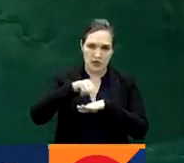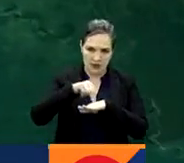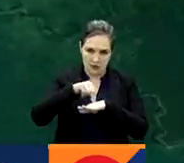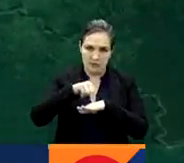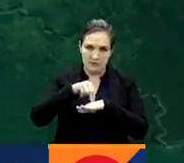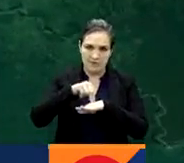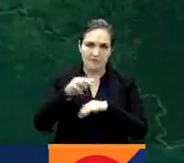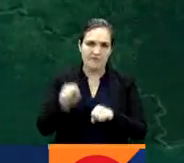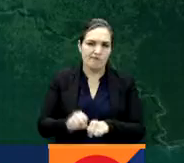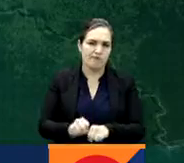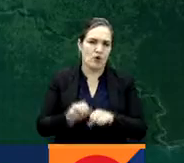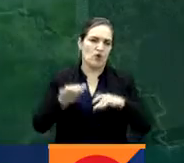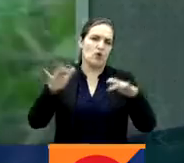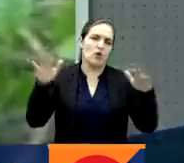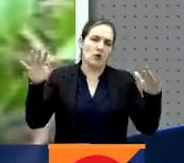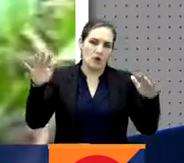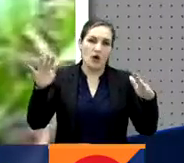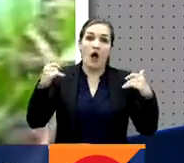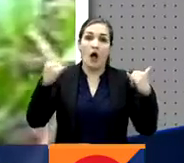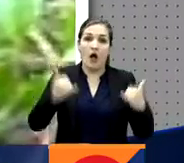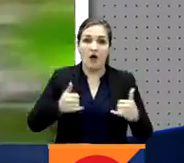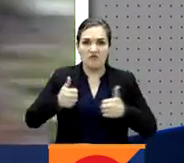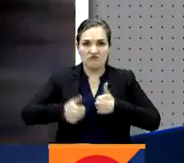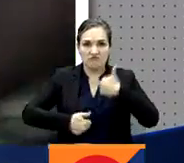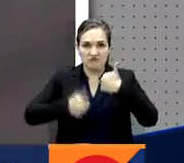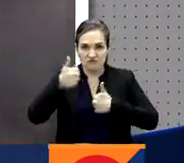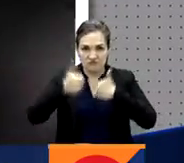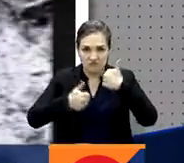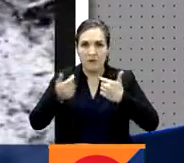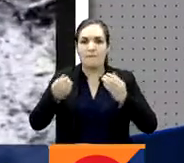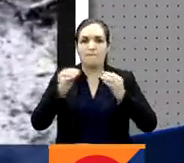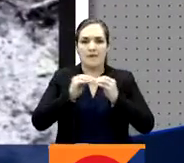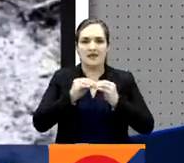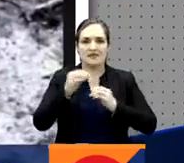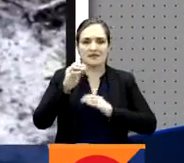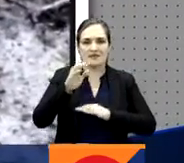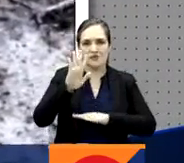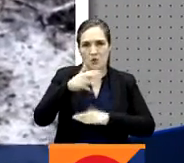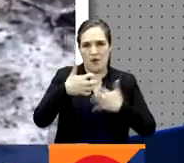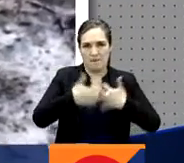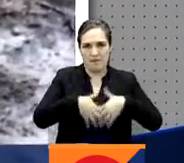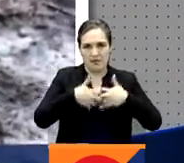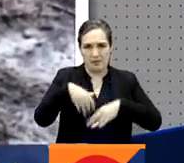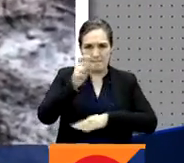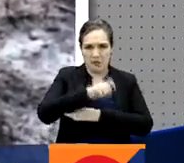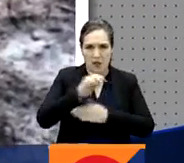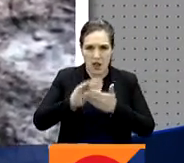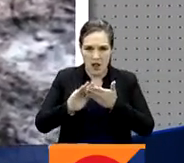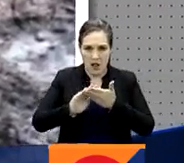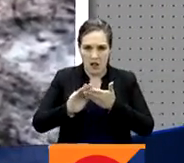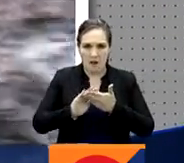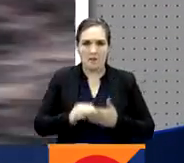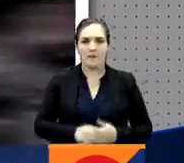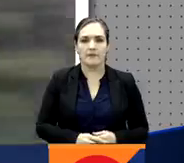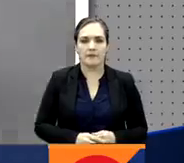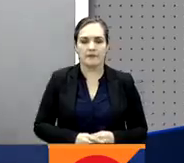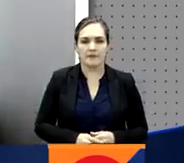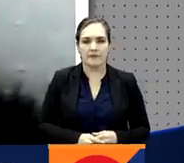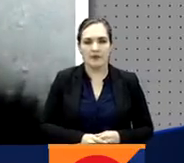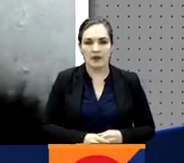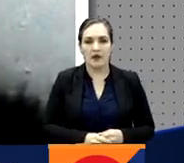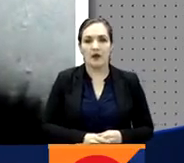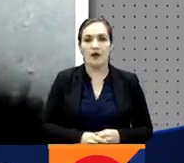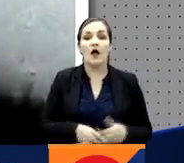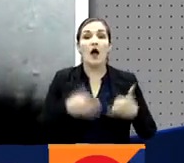Autoridades departamentales y Ecopetrol toman medidas ante un posible derrame de crudo. Respecto al tema del oleoducto, se puede decir de qué